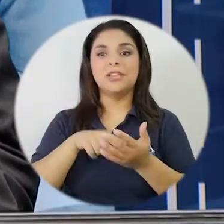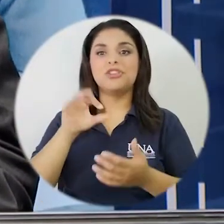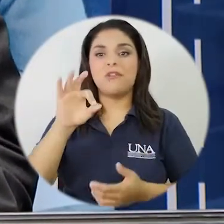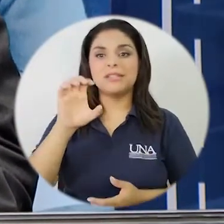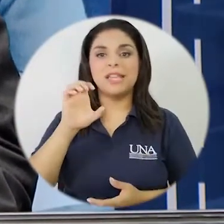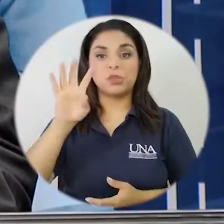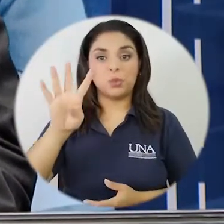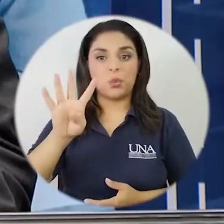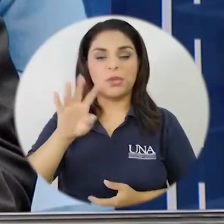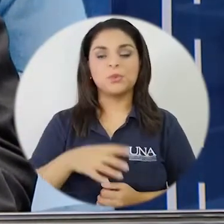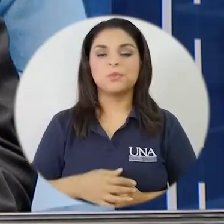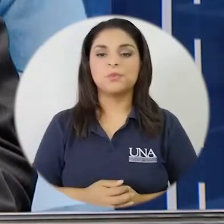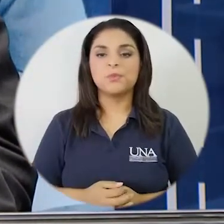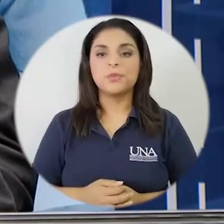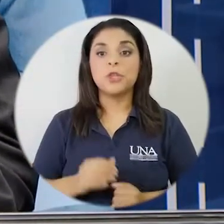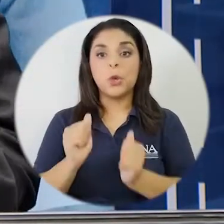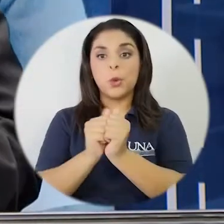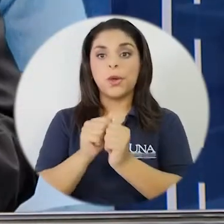de 1904.